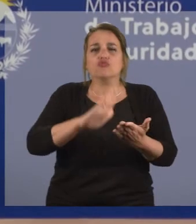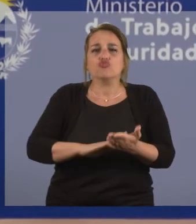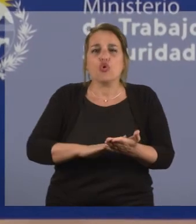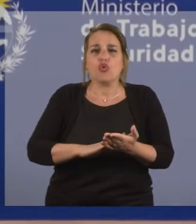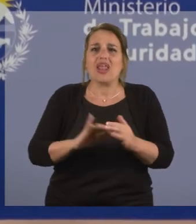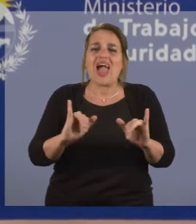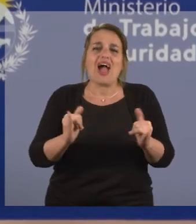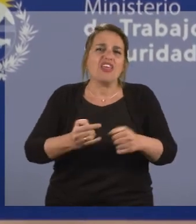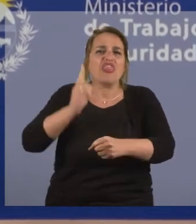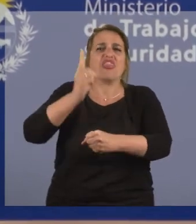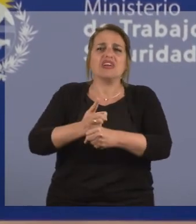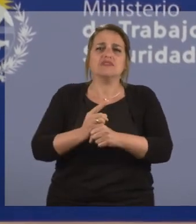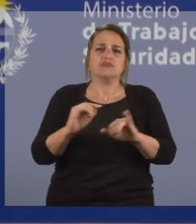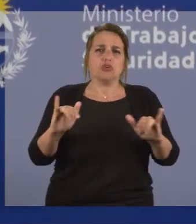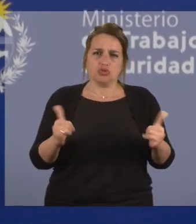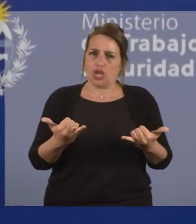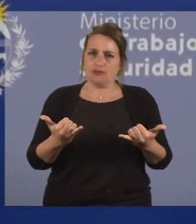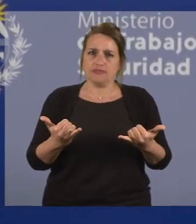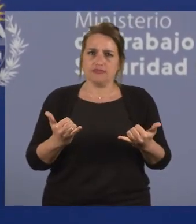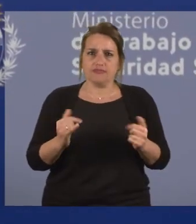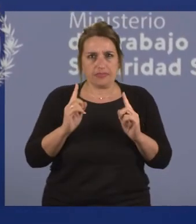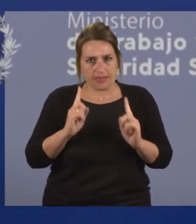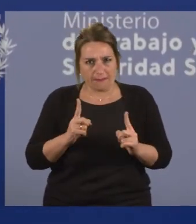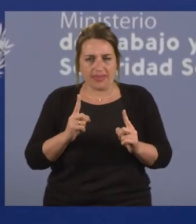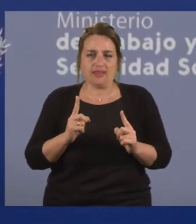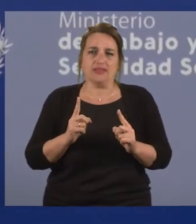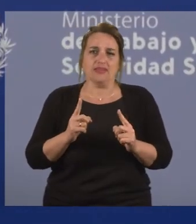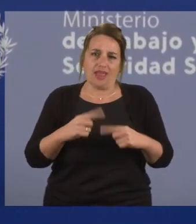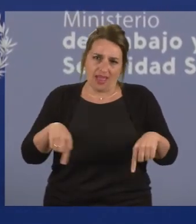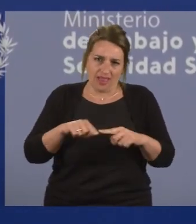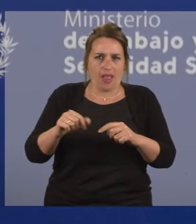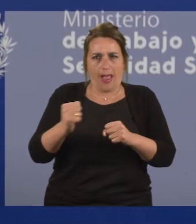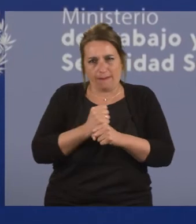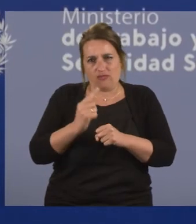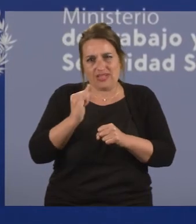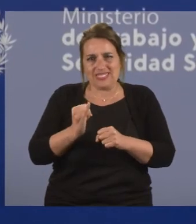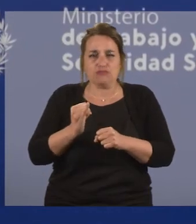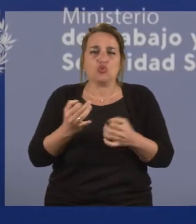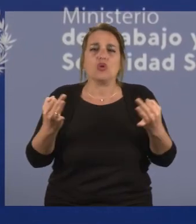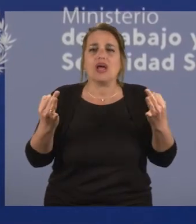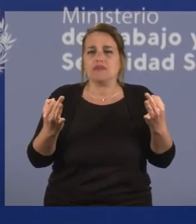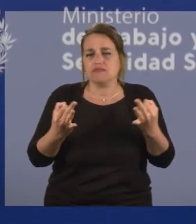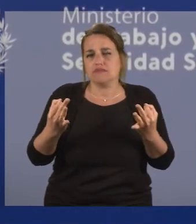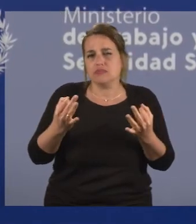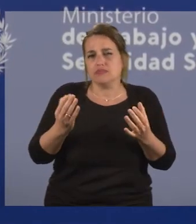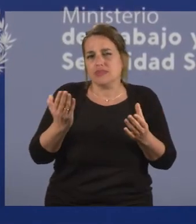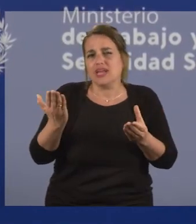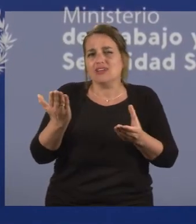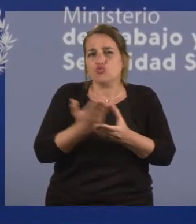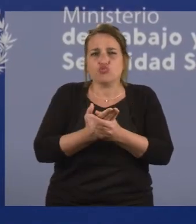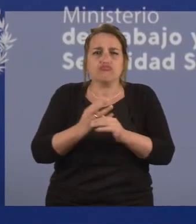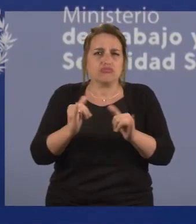transmitirles que hay una decisión que además está refrendada por una resolución específica